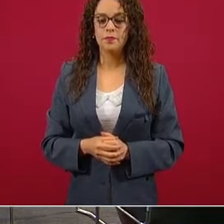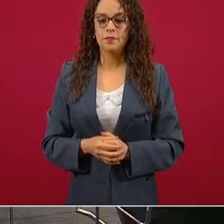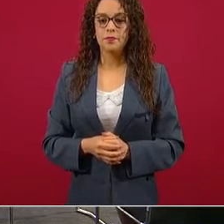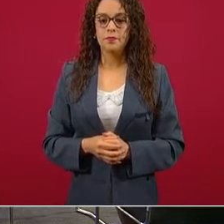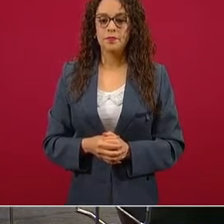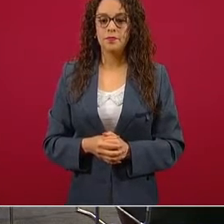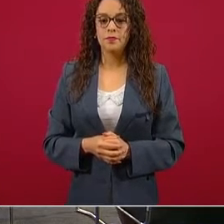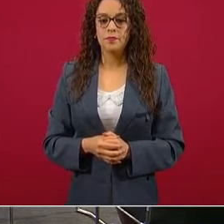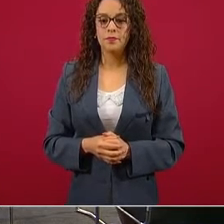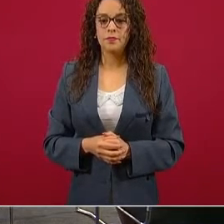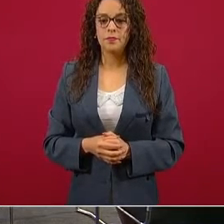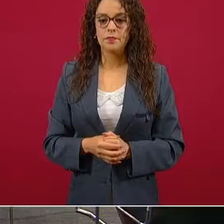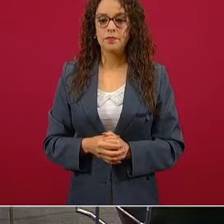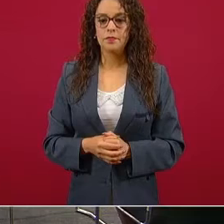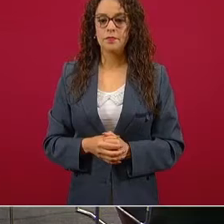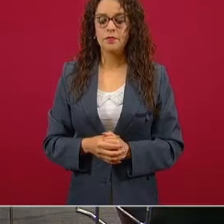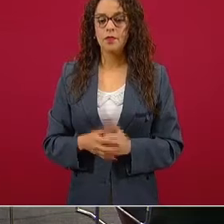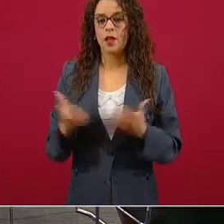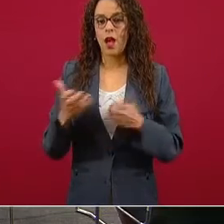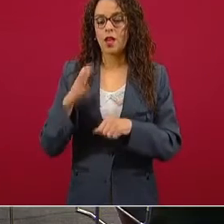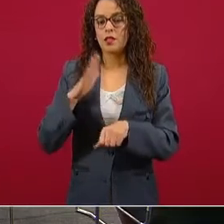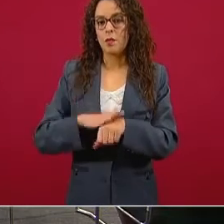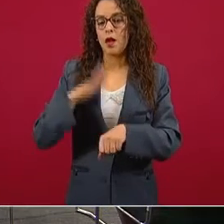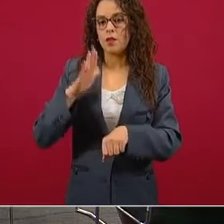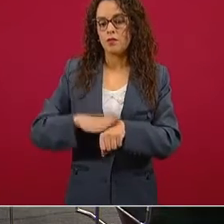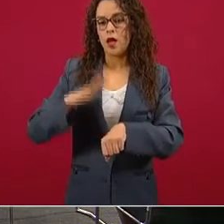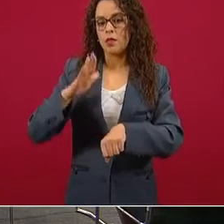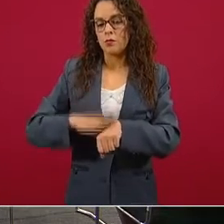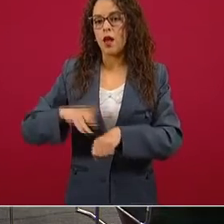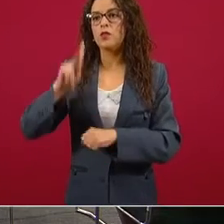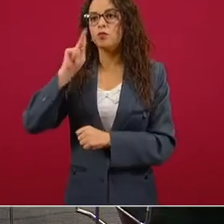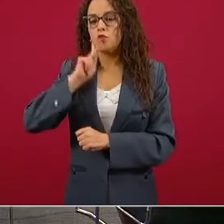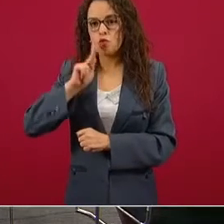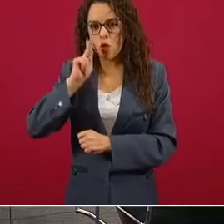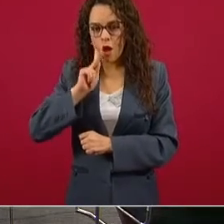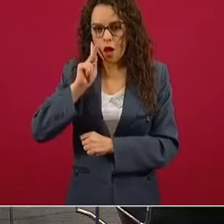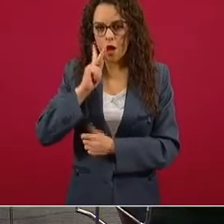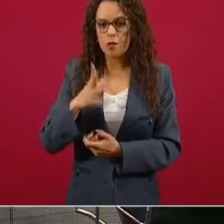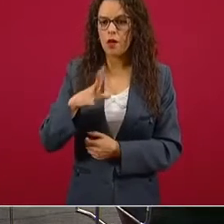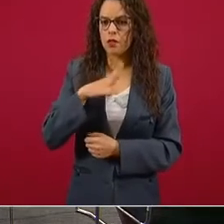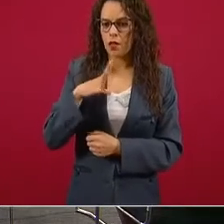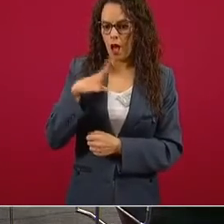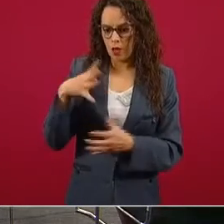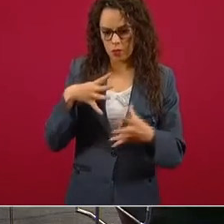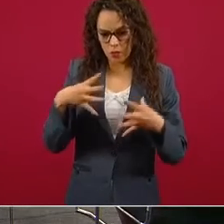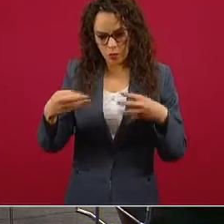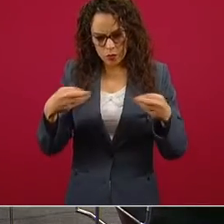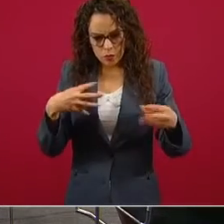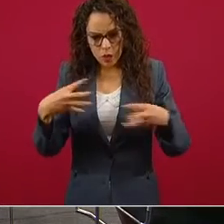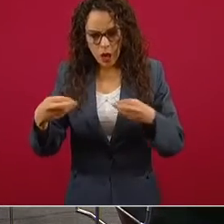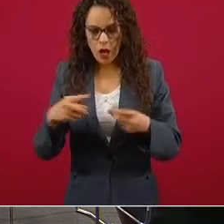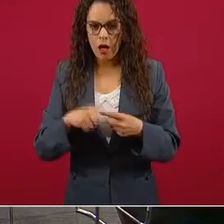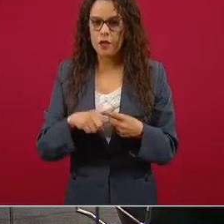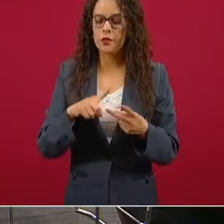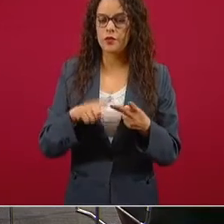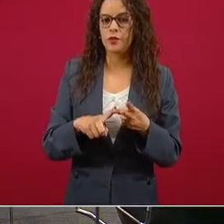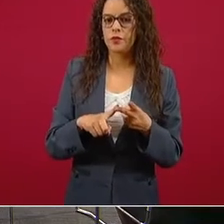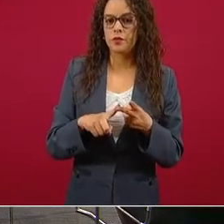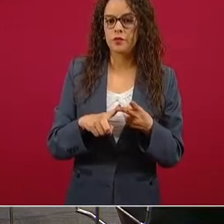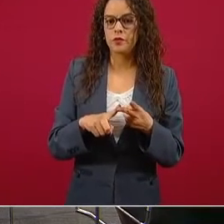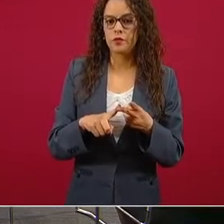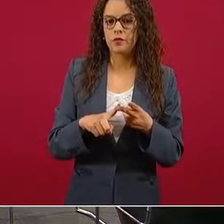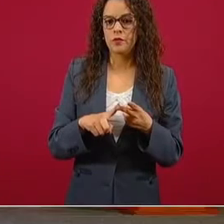Porque se están haciendo más pruebas, porque hay contagios, porque se